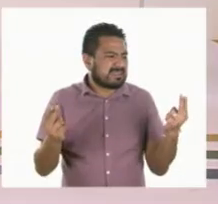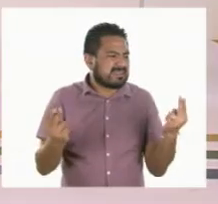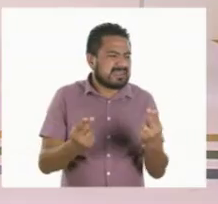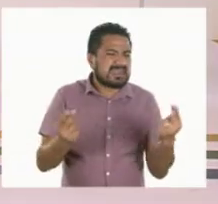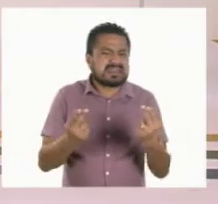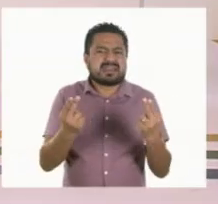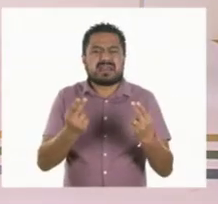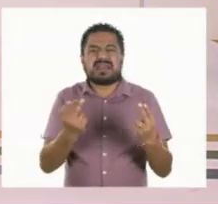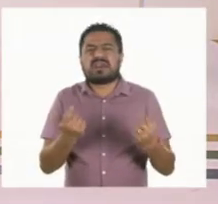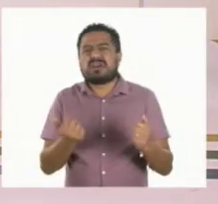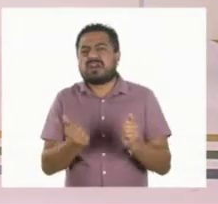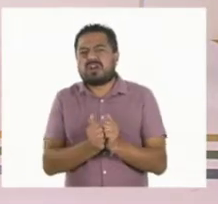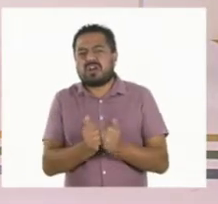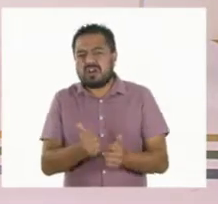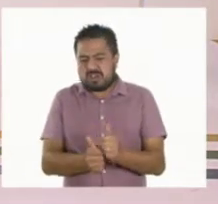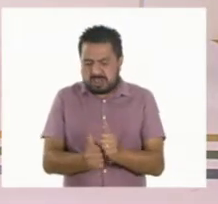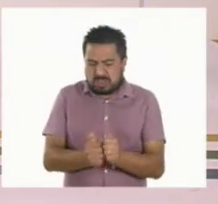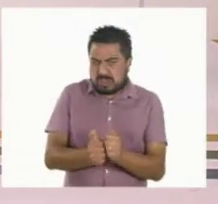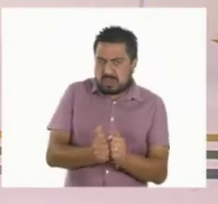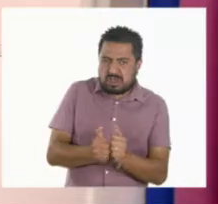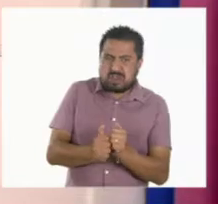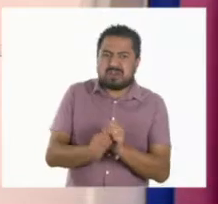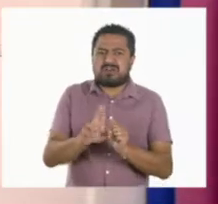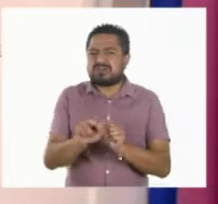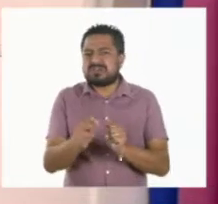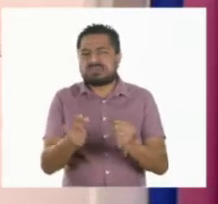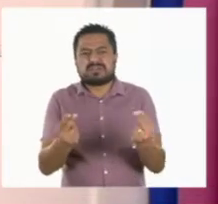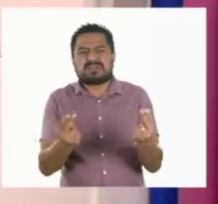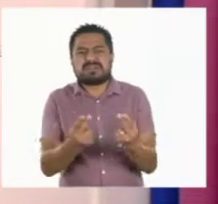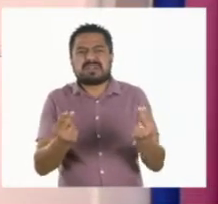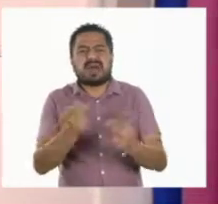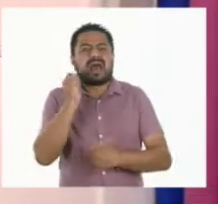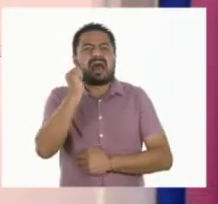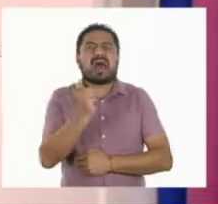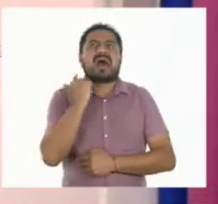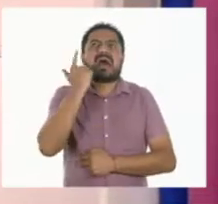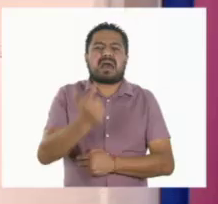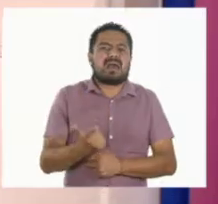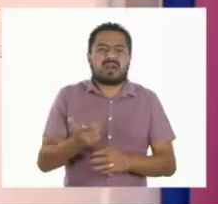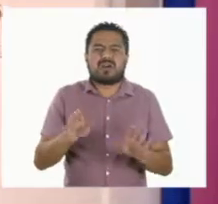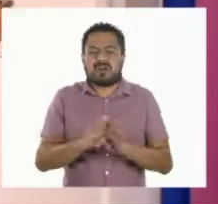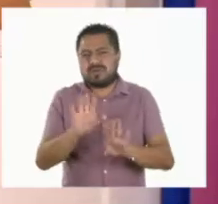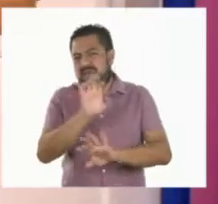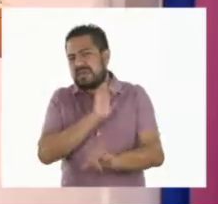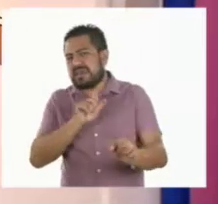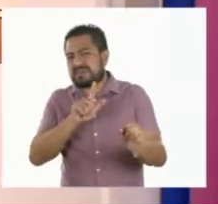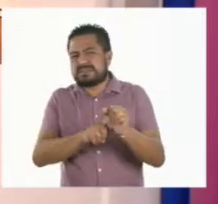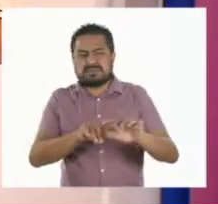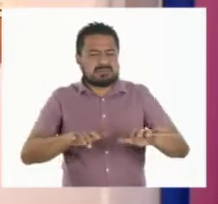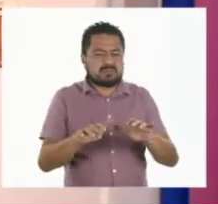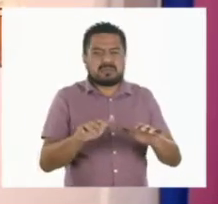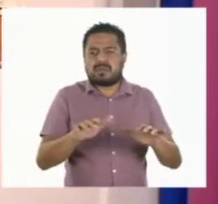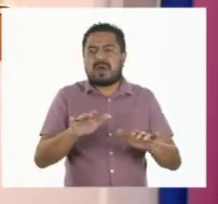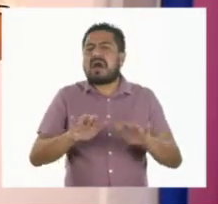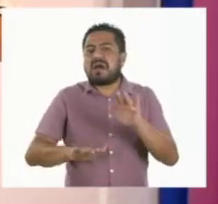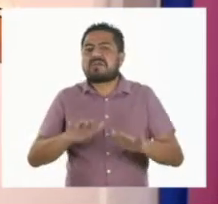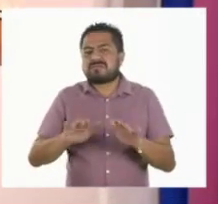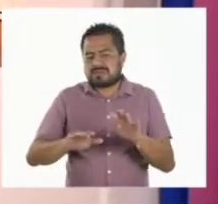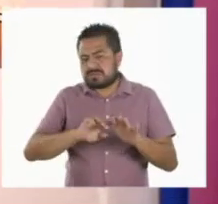o necesitas tu Nintendo o no necesitas algo específico. A veces, por